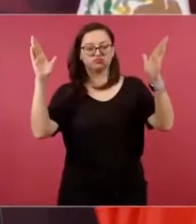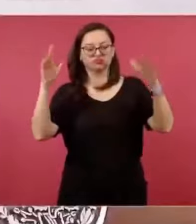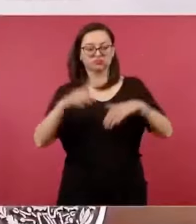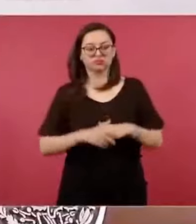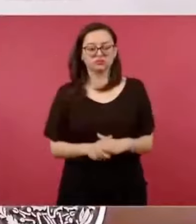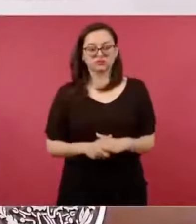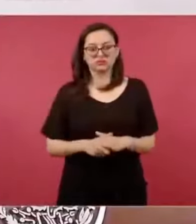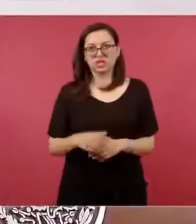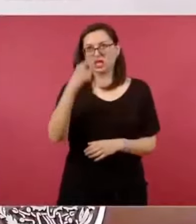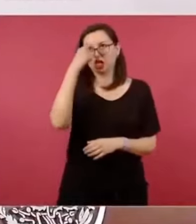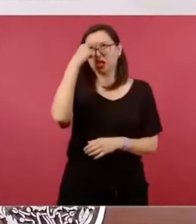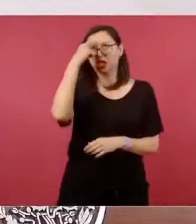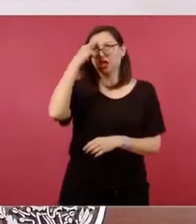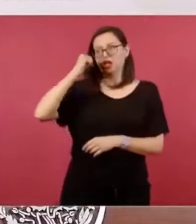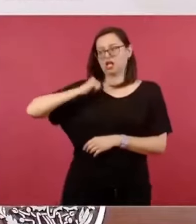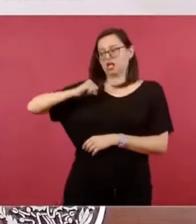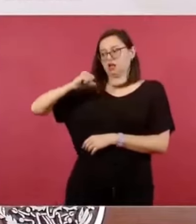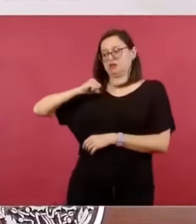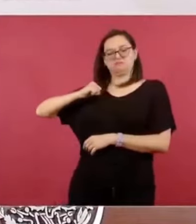no tienen ideas